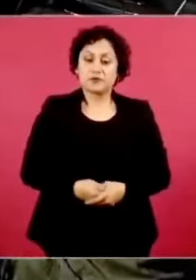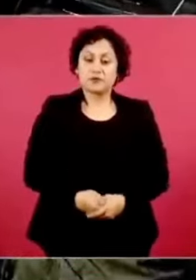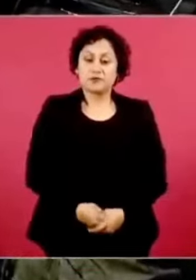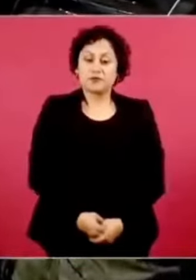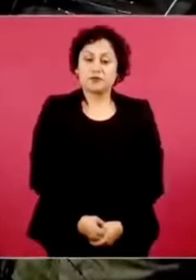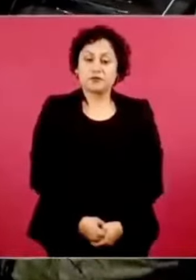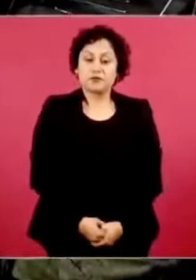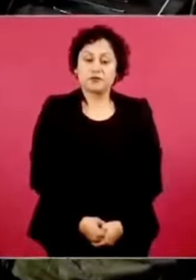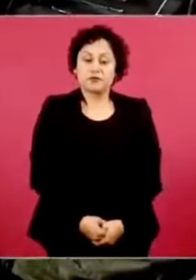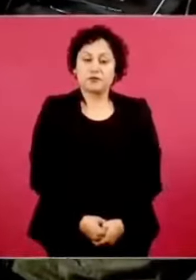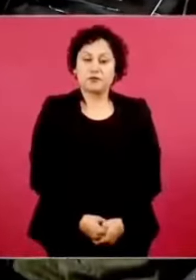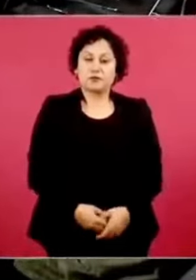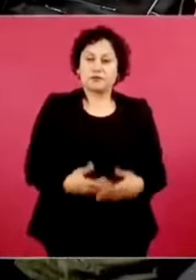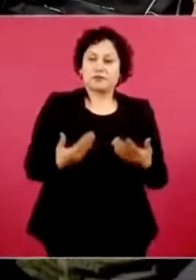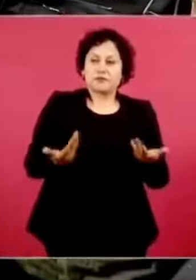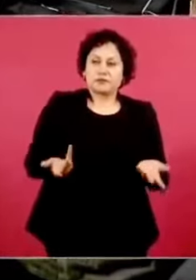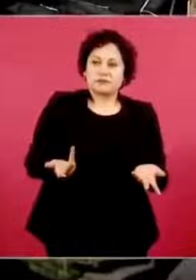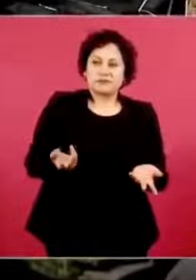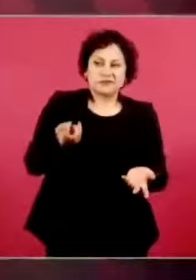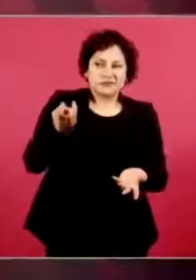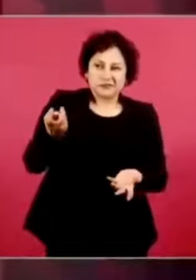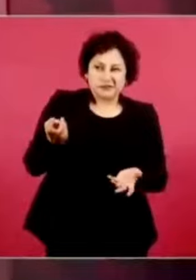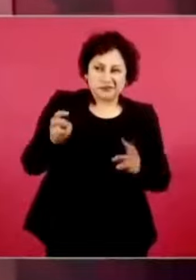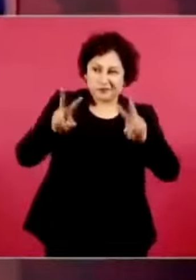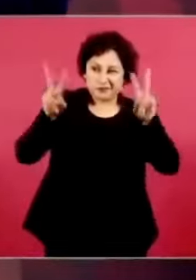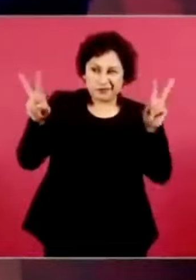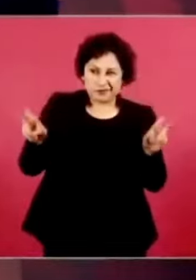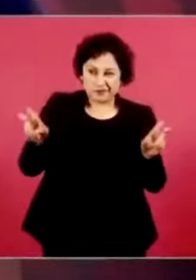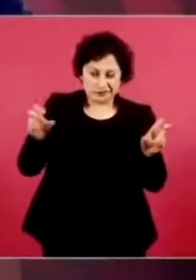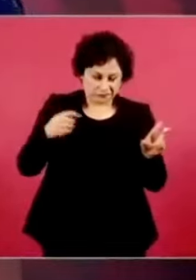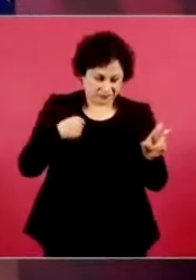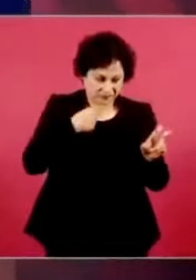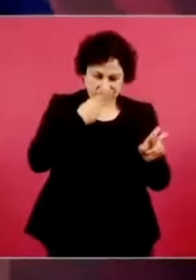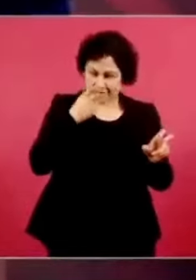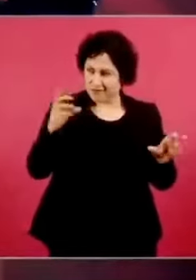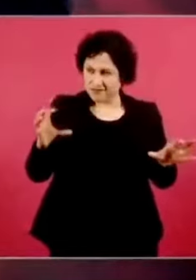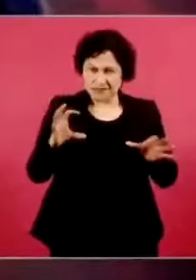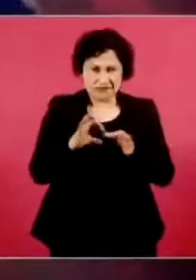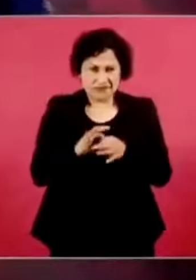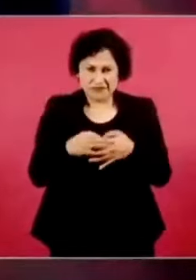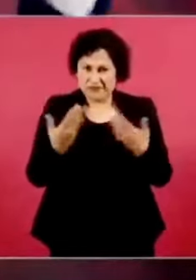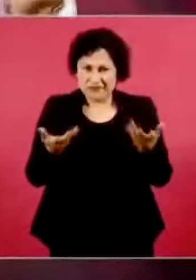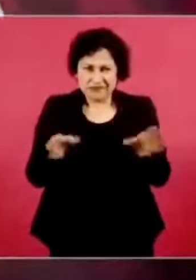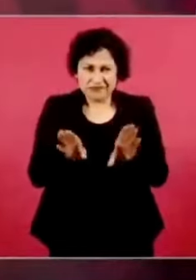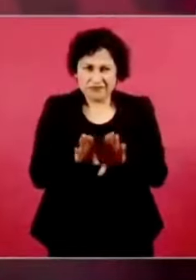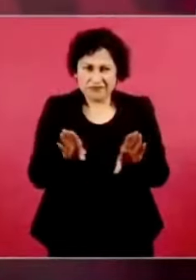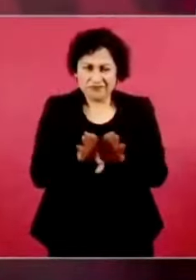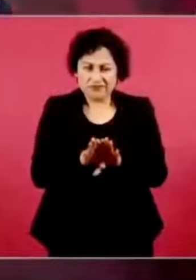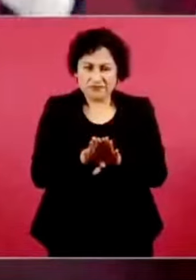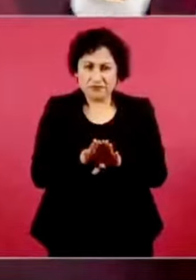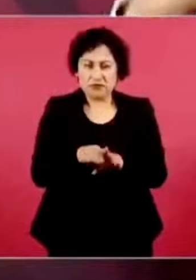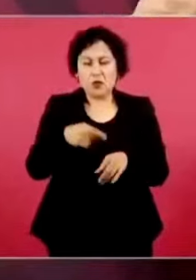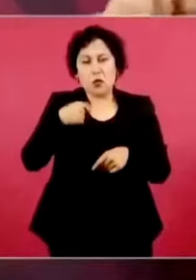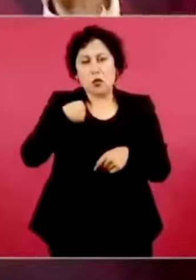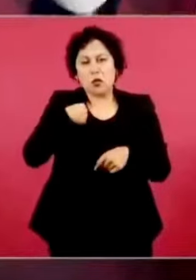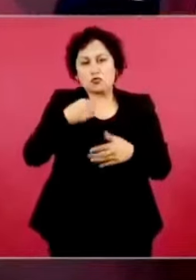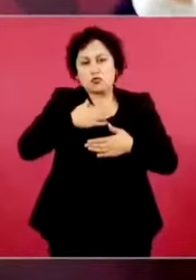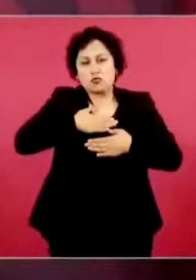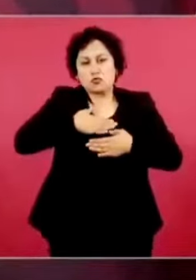Pero ¿y eso qué tiene? Lo que estoy diciendo que tiene que ver es lo que deseo y lo que veo yo. Sí.